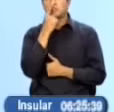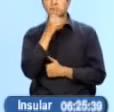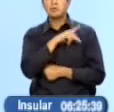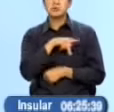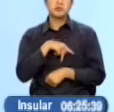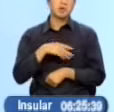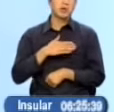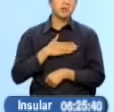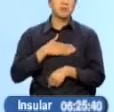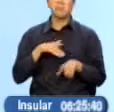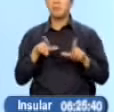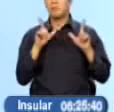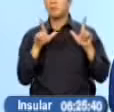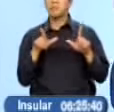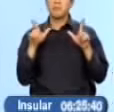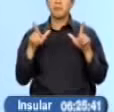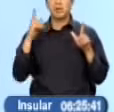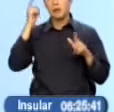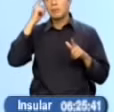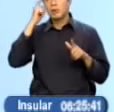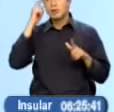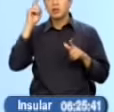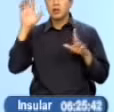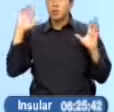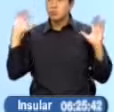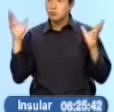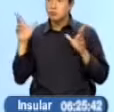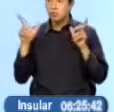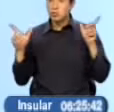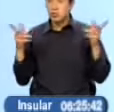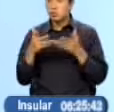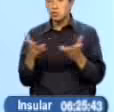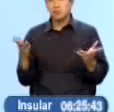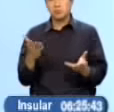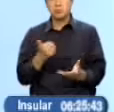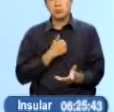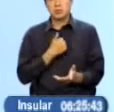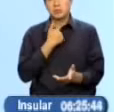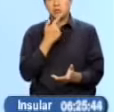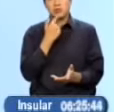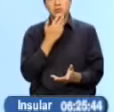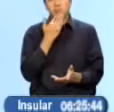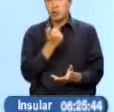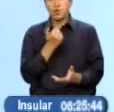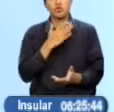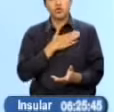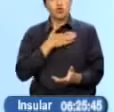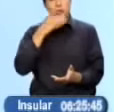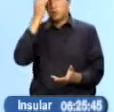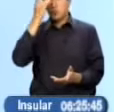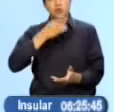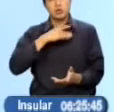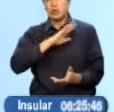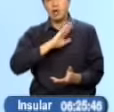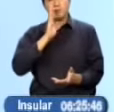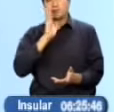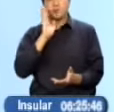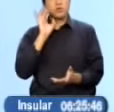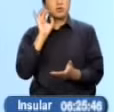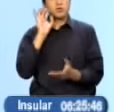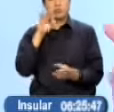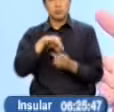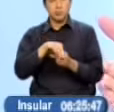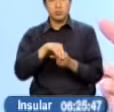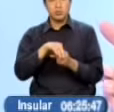personalista en lugar de pensar en el colectivo porque ella misma podría haberse separado en el momento que debía separarse y de